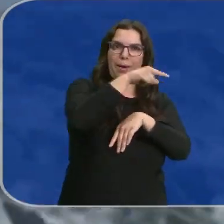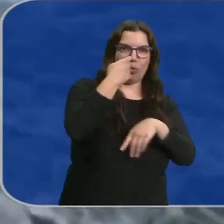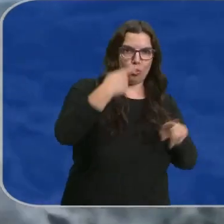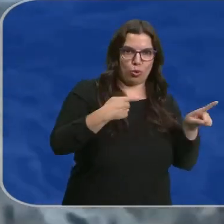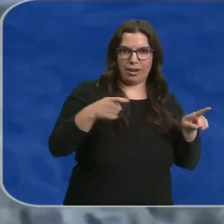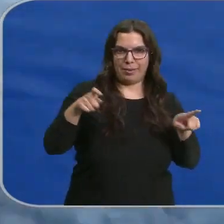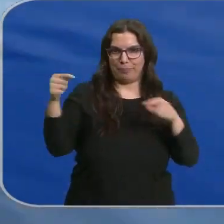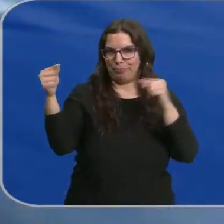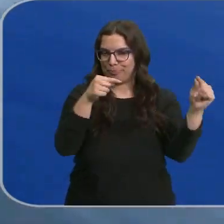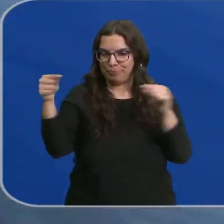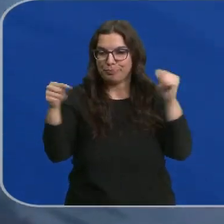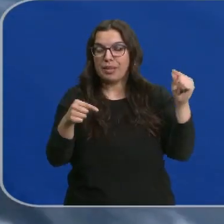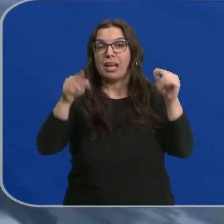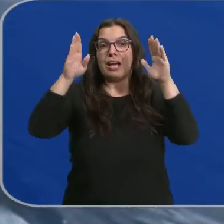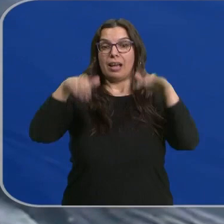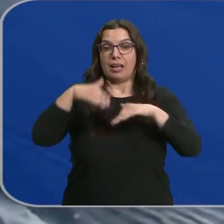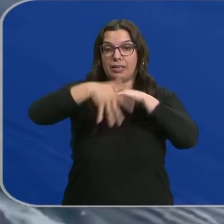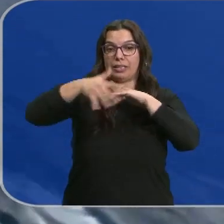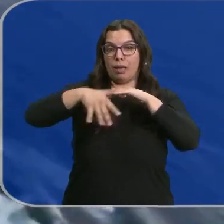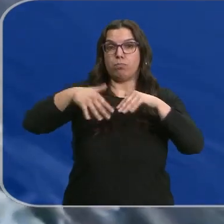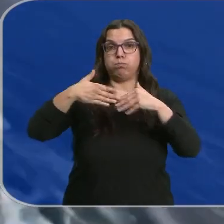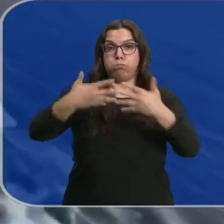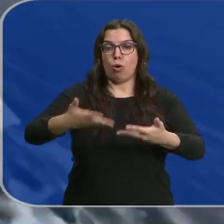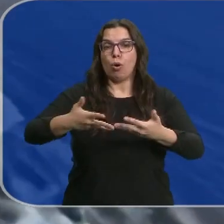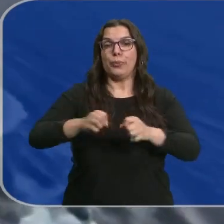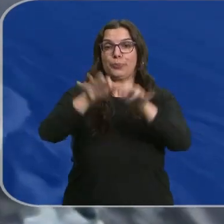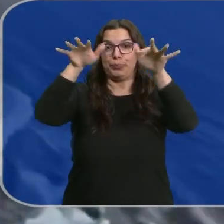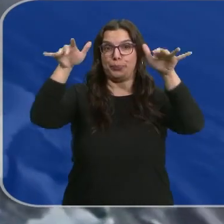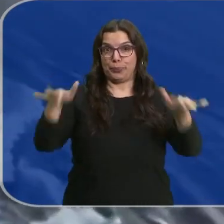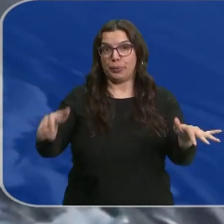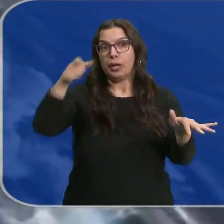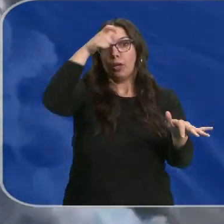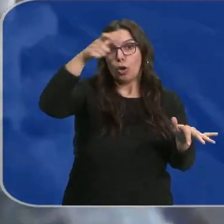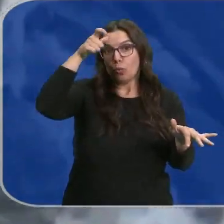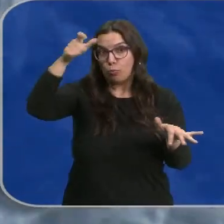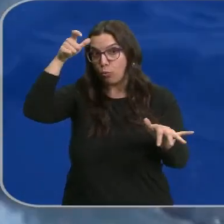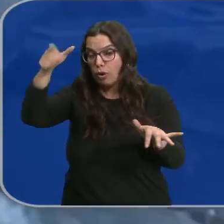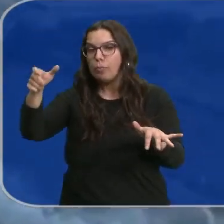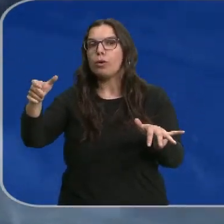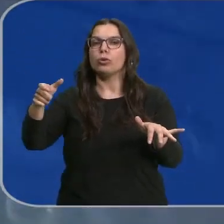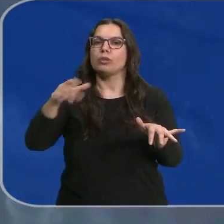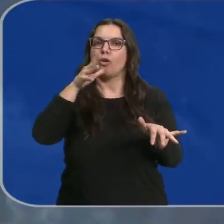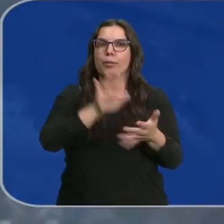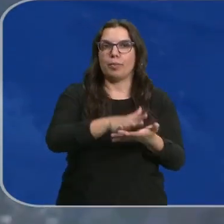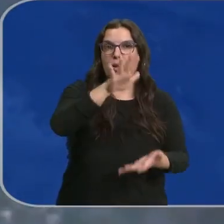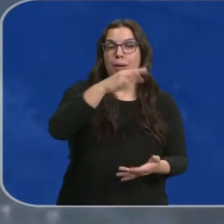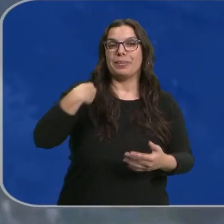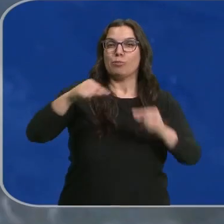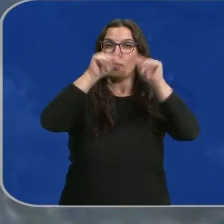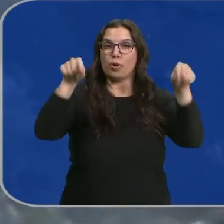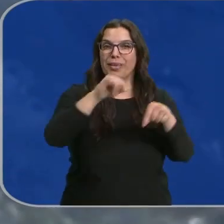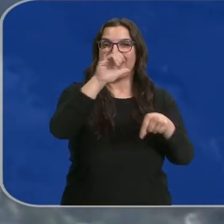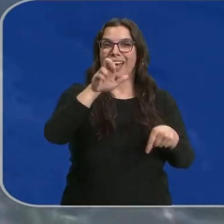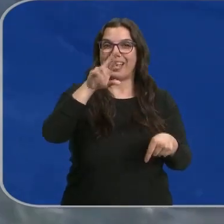La rotura del dique ha provocado inundaciones que han obligado a evacuar localidades que había recuperado el ejército ucraniano en la provincia de Jersón y